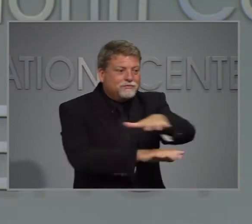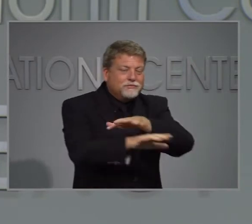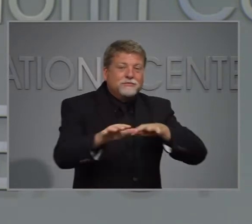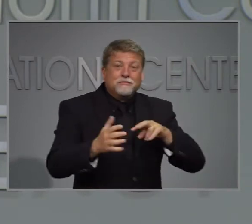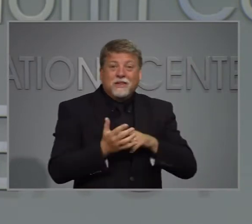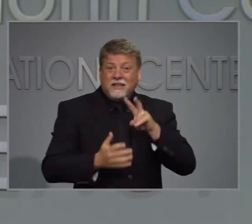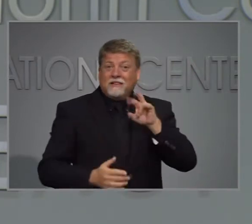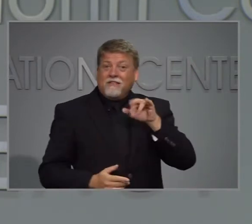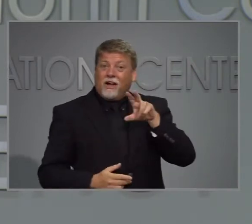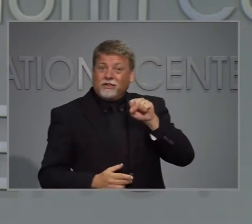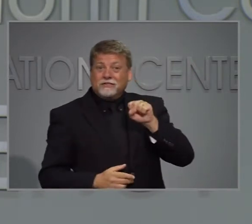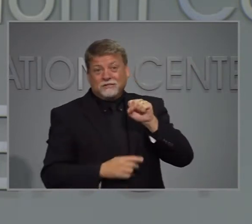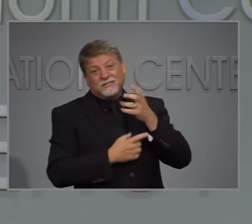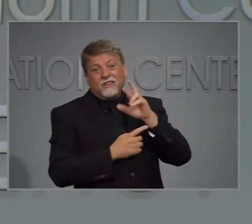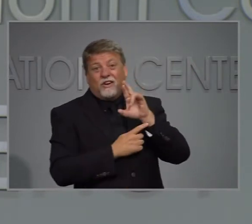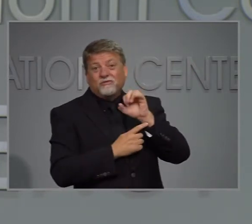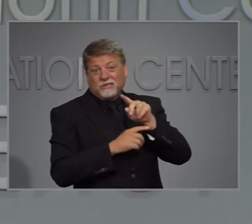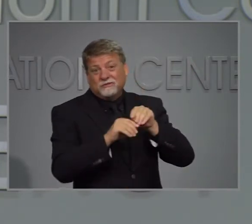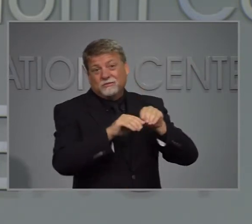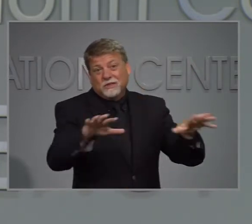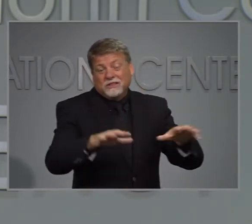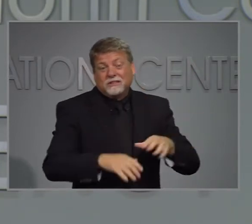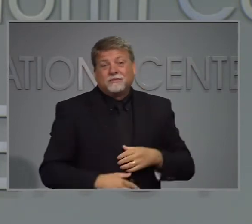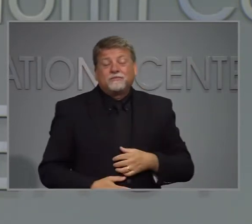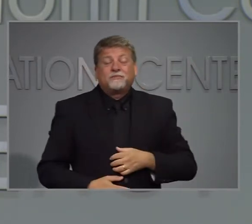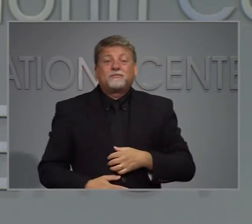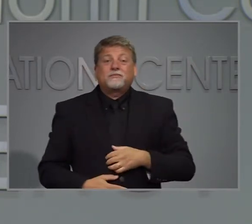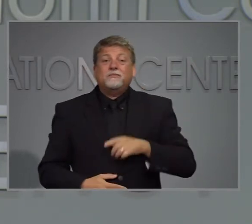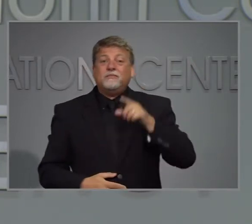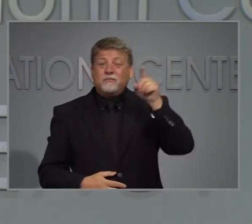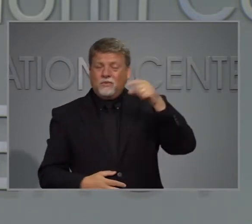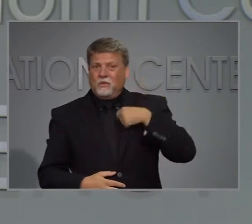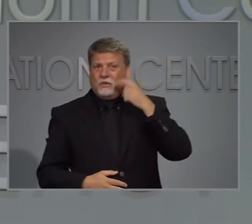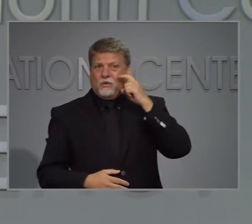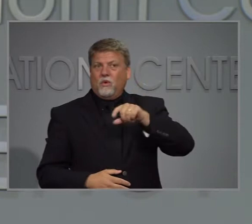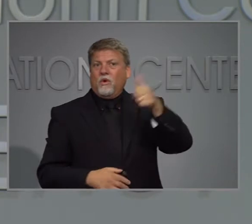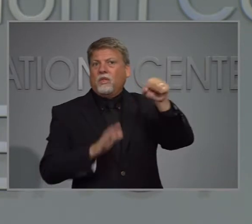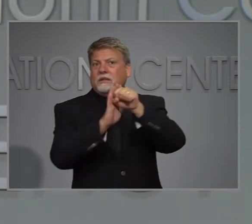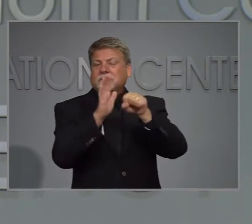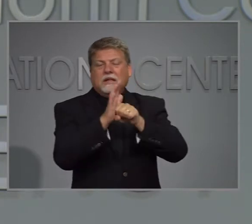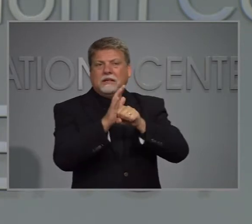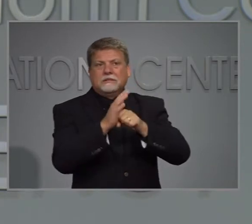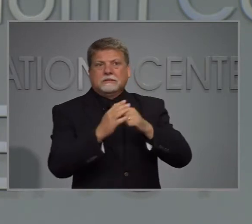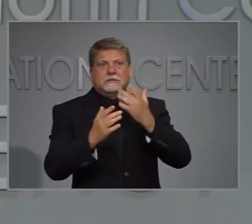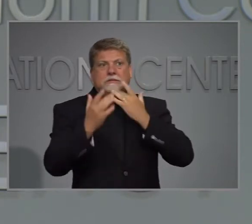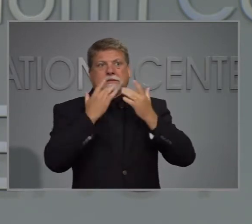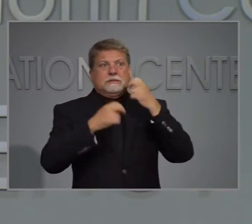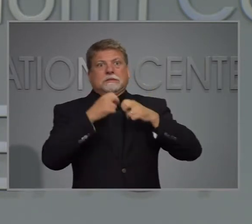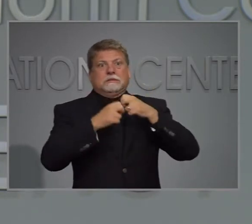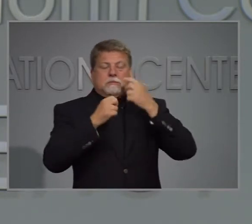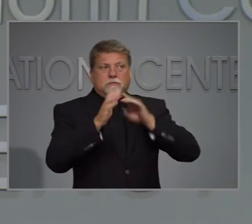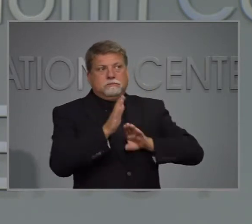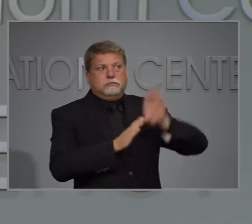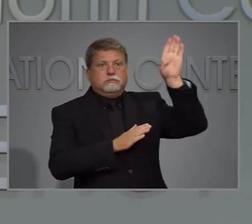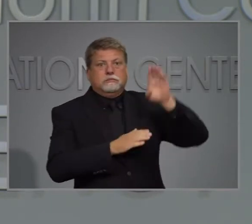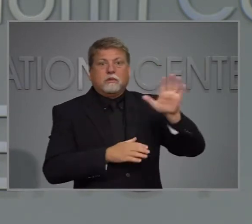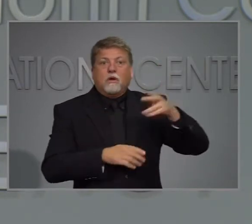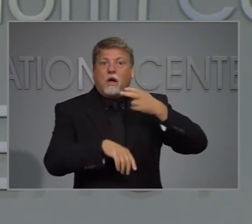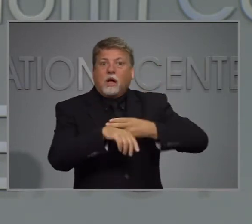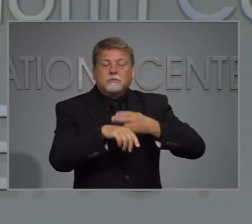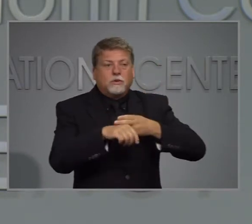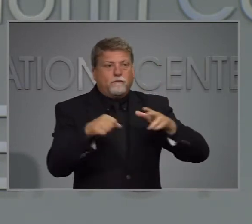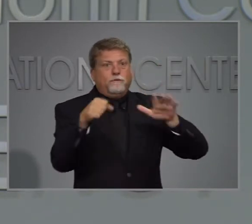Otros estados eliminaron restricciones rápidamente y tuvieron que retroceder porque su capacidad de hospital estaba